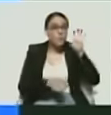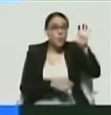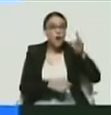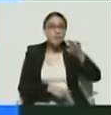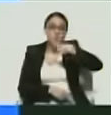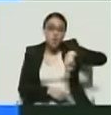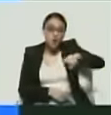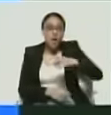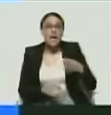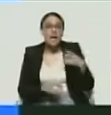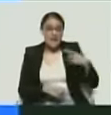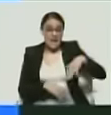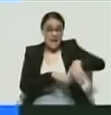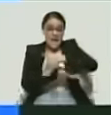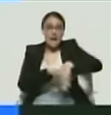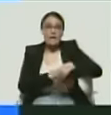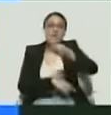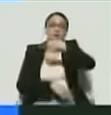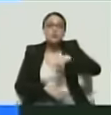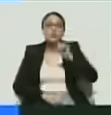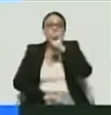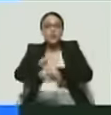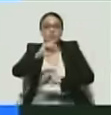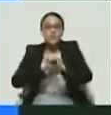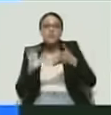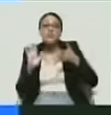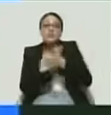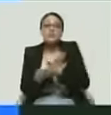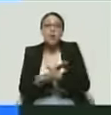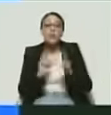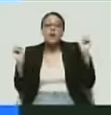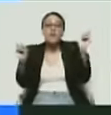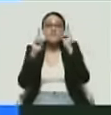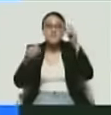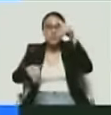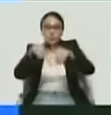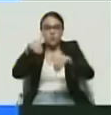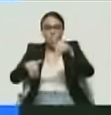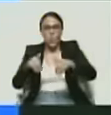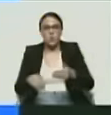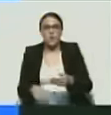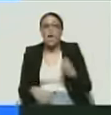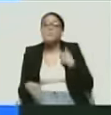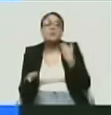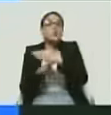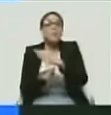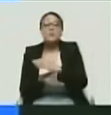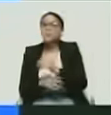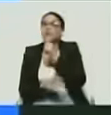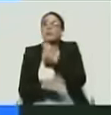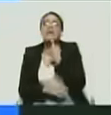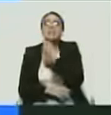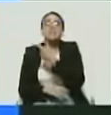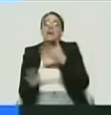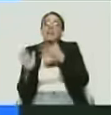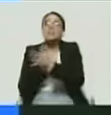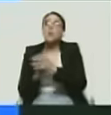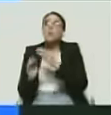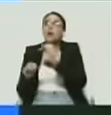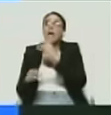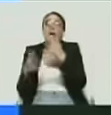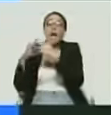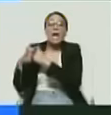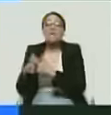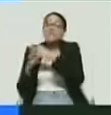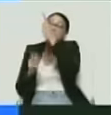victoria electoral. Nos importa un bledo lo que diga CNN, The New York Times, El